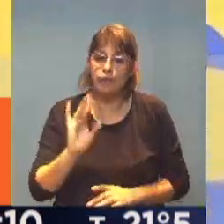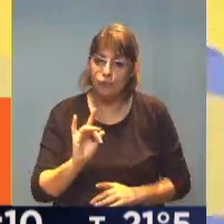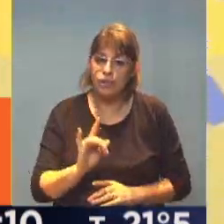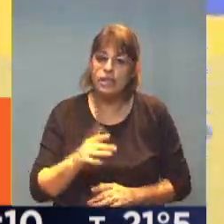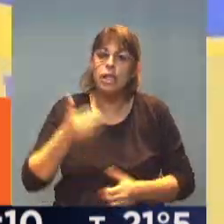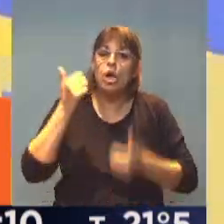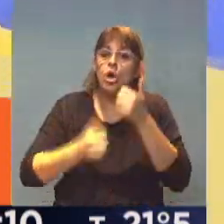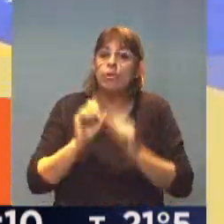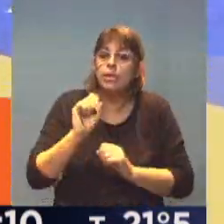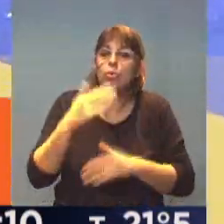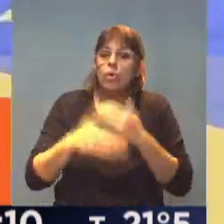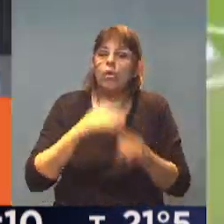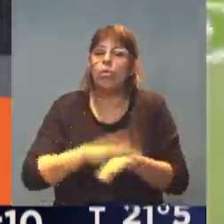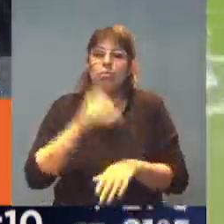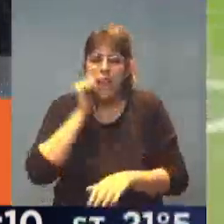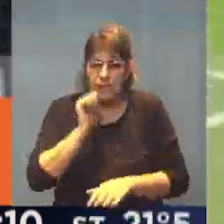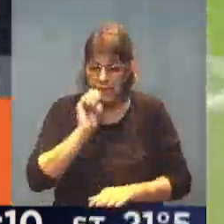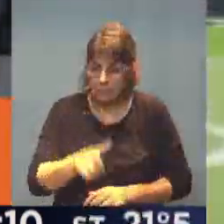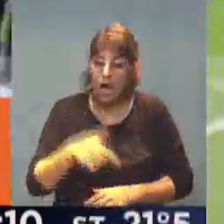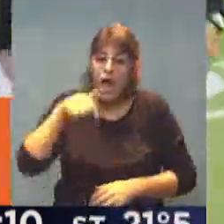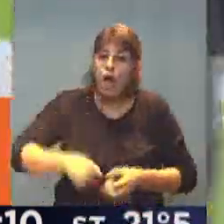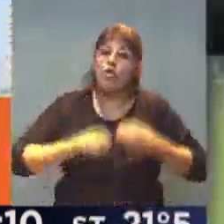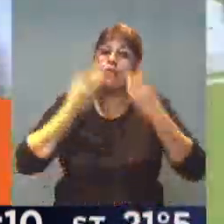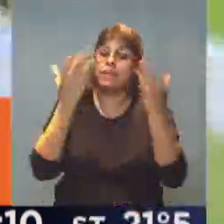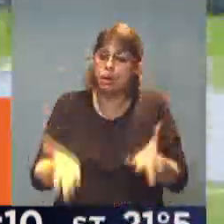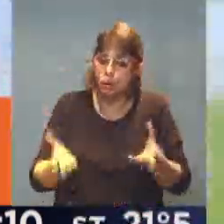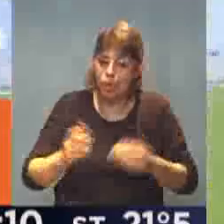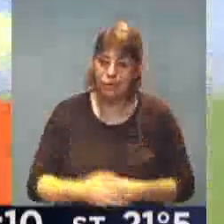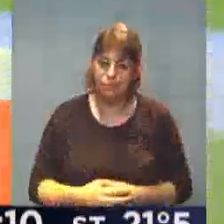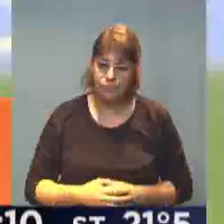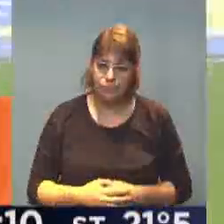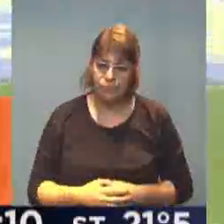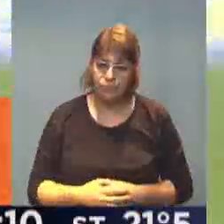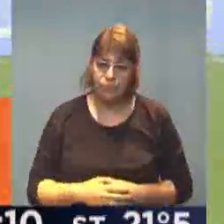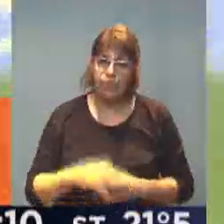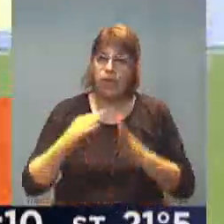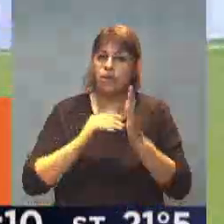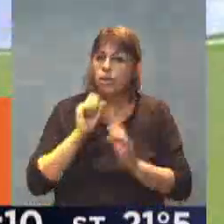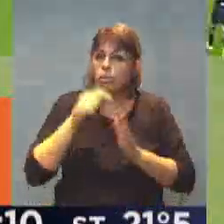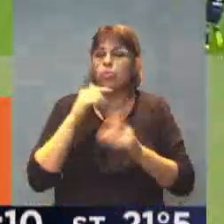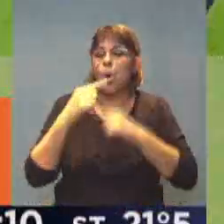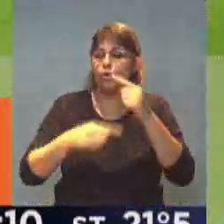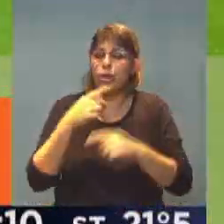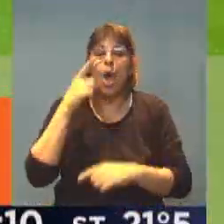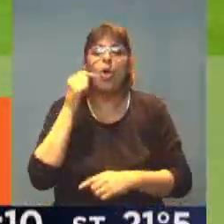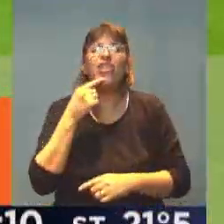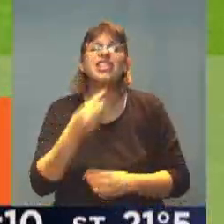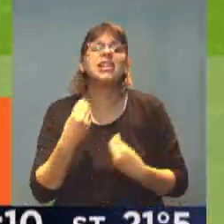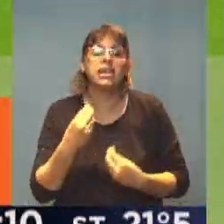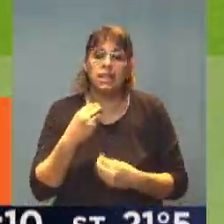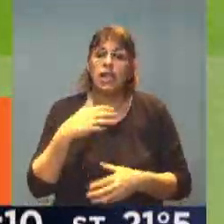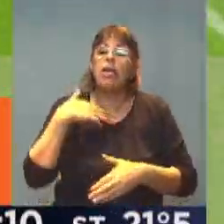fue el torneo para él por sus lesiones, se ha recuperado y ha mantenido la categoría. Y este hombre, qué decir, ¿no? Campeón